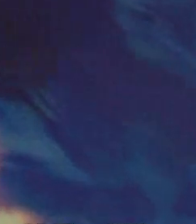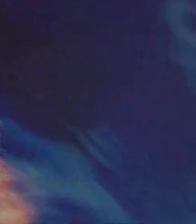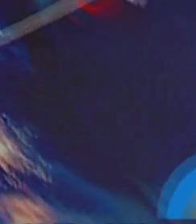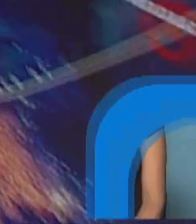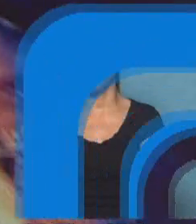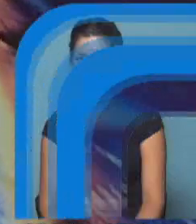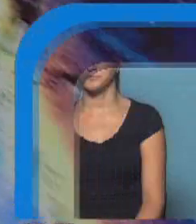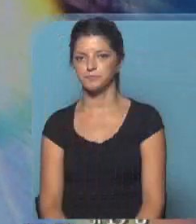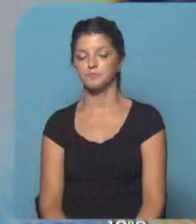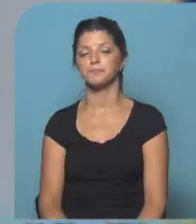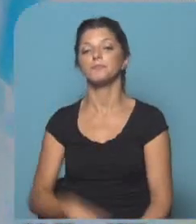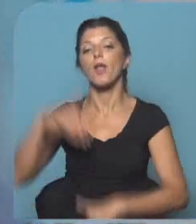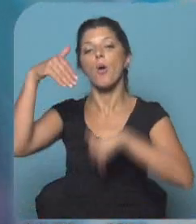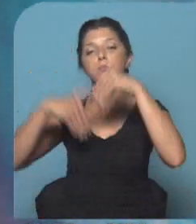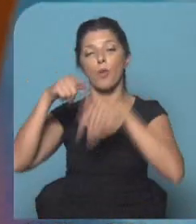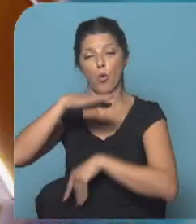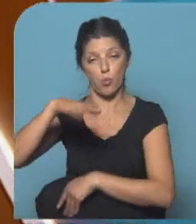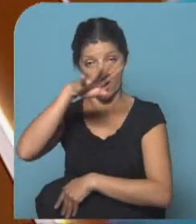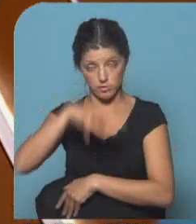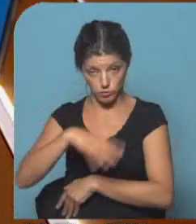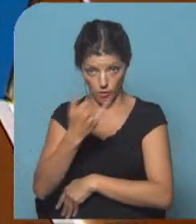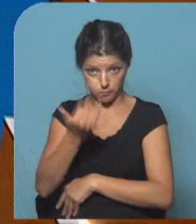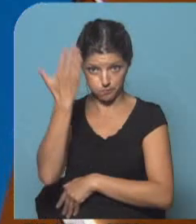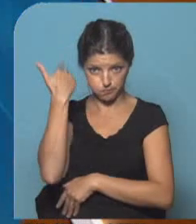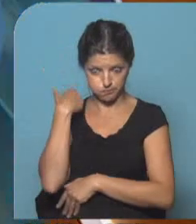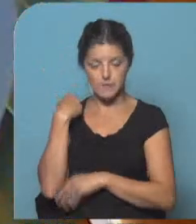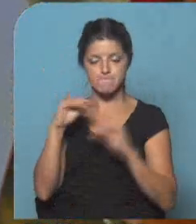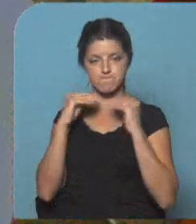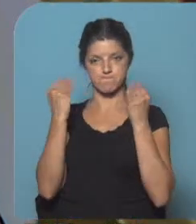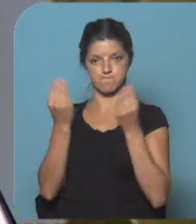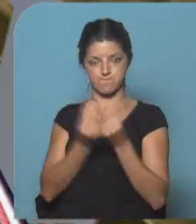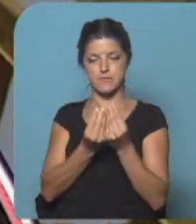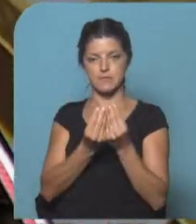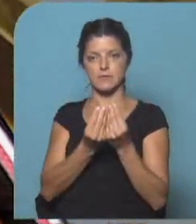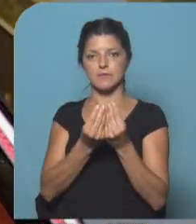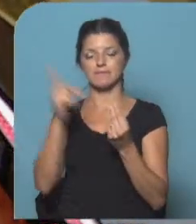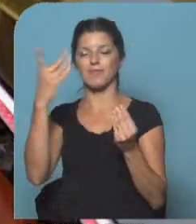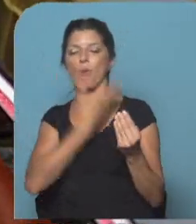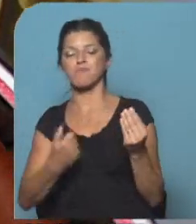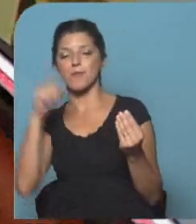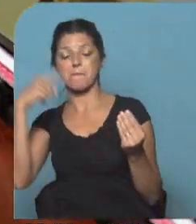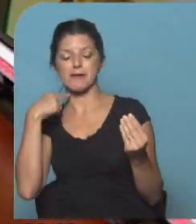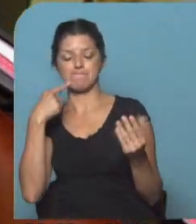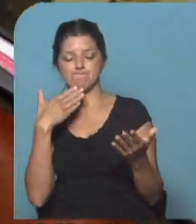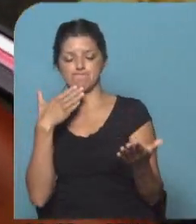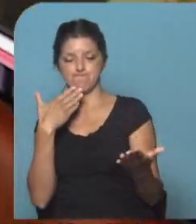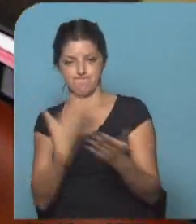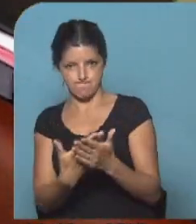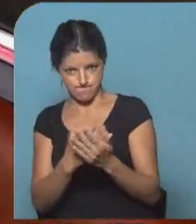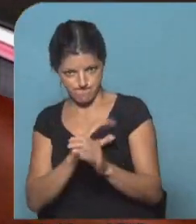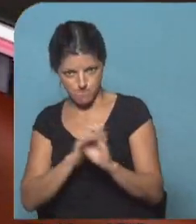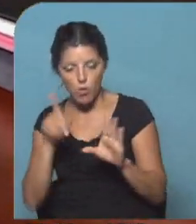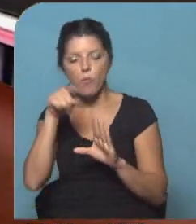Los resultados de las elecciones en Cataluña el jueves le asestaron un duro golpe al gobierno central de Mariano Rajoy en España, ya que los